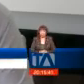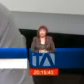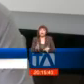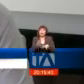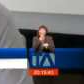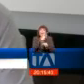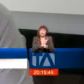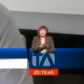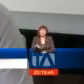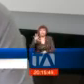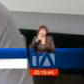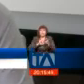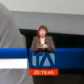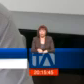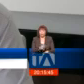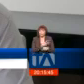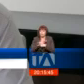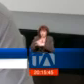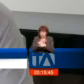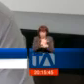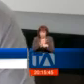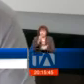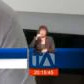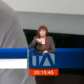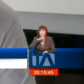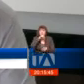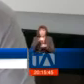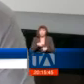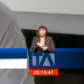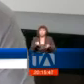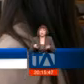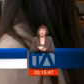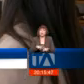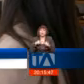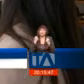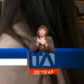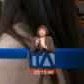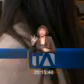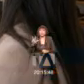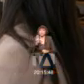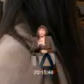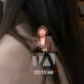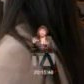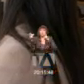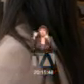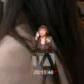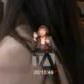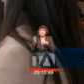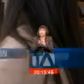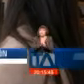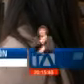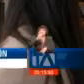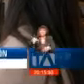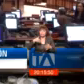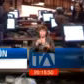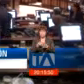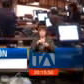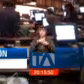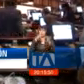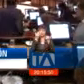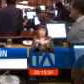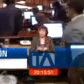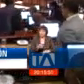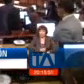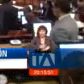que le permitió al correísmo tomarse todos los entes de control. En lo que todos están de acuerdo es en que la designación de